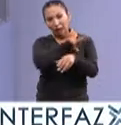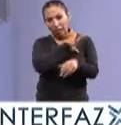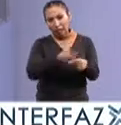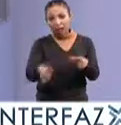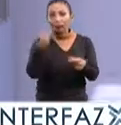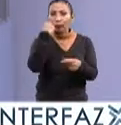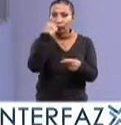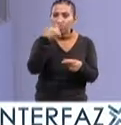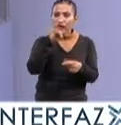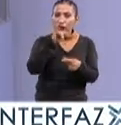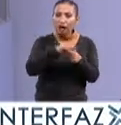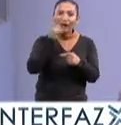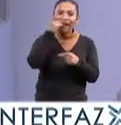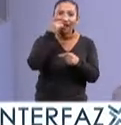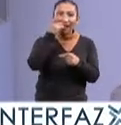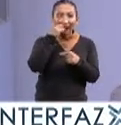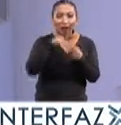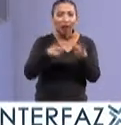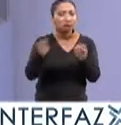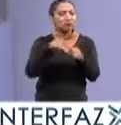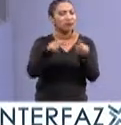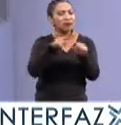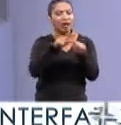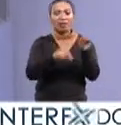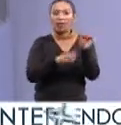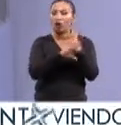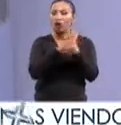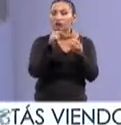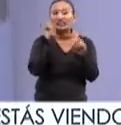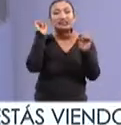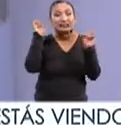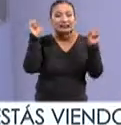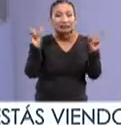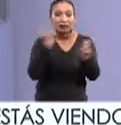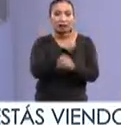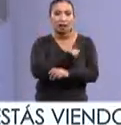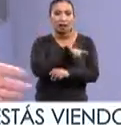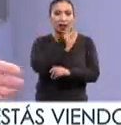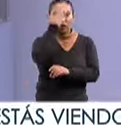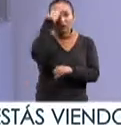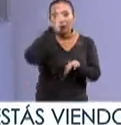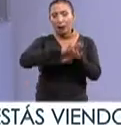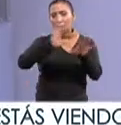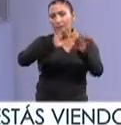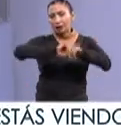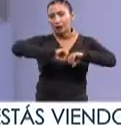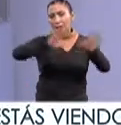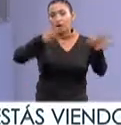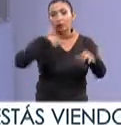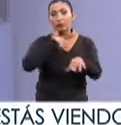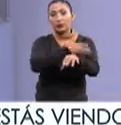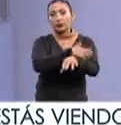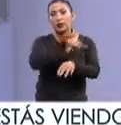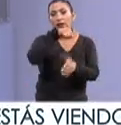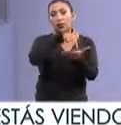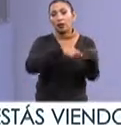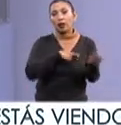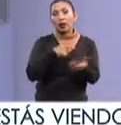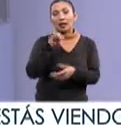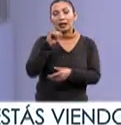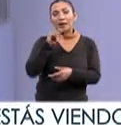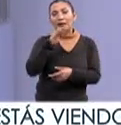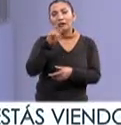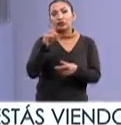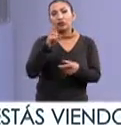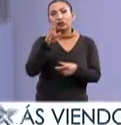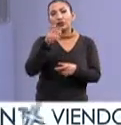general, nutrición, odontología, muchísimas cosas relacionadas con la salud. Y para conocer todos los detalles, se encuentra con nosotros en el estudio de